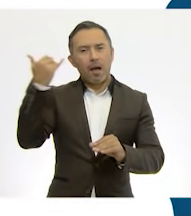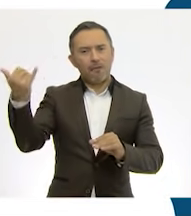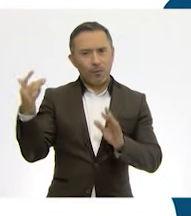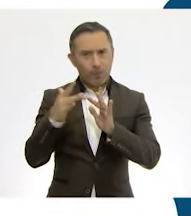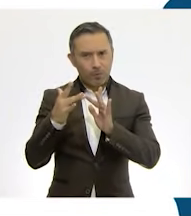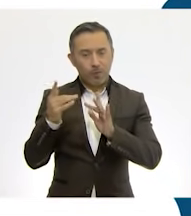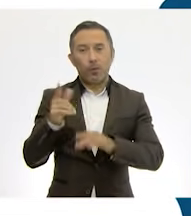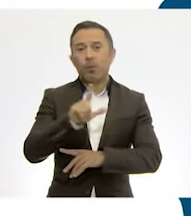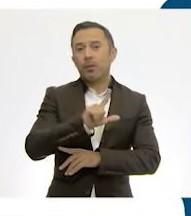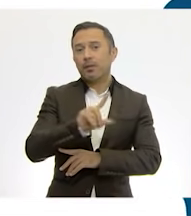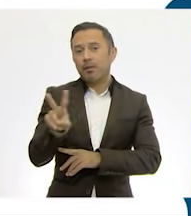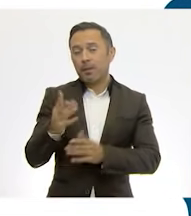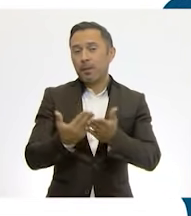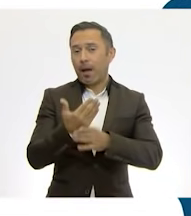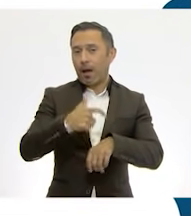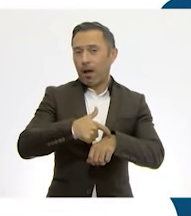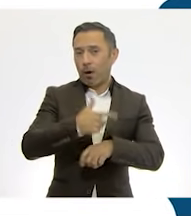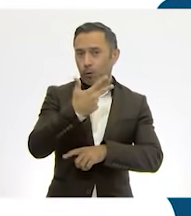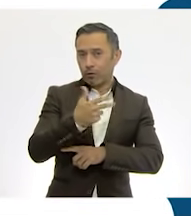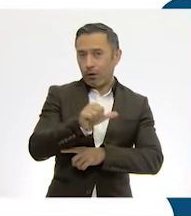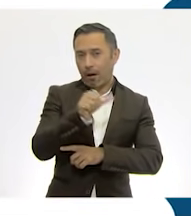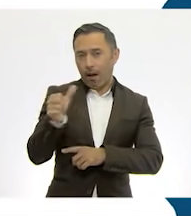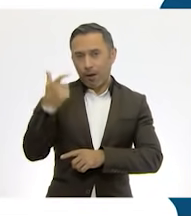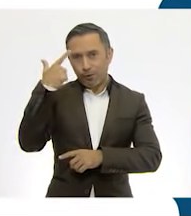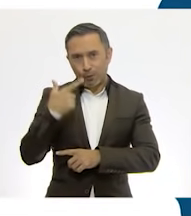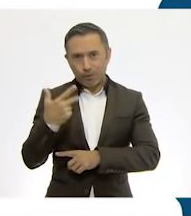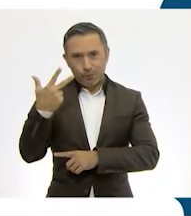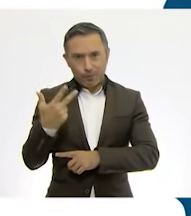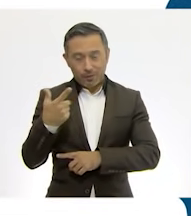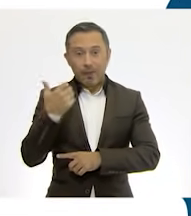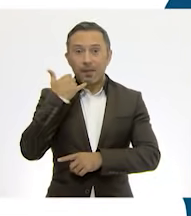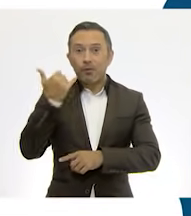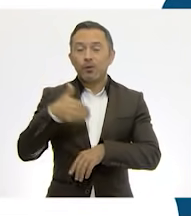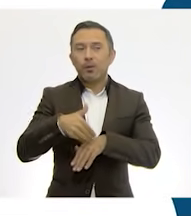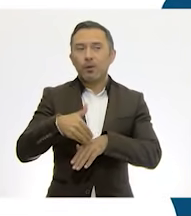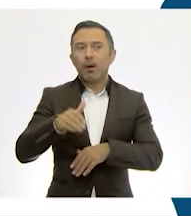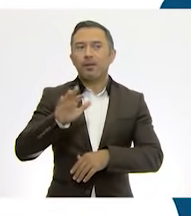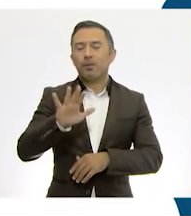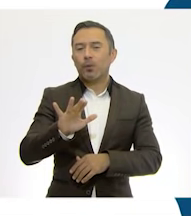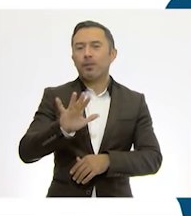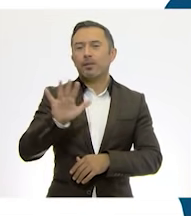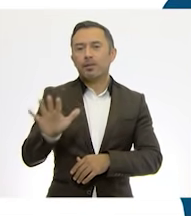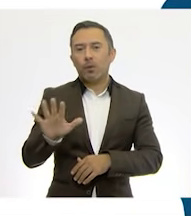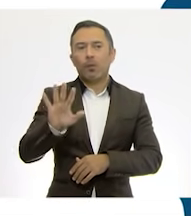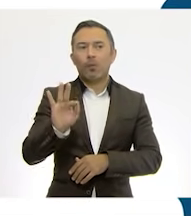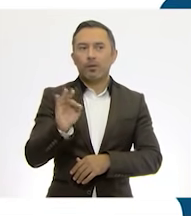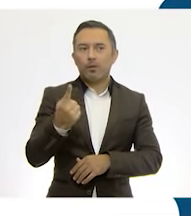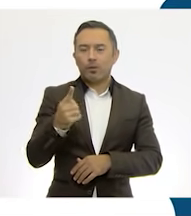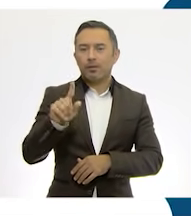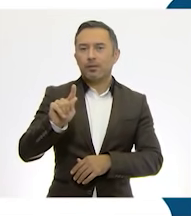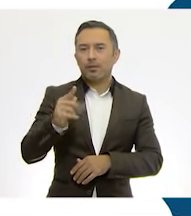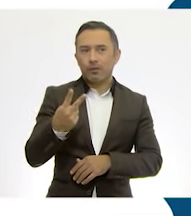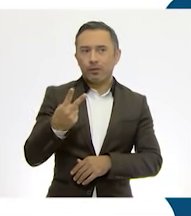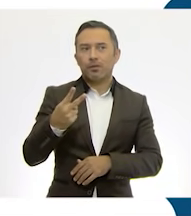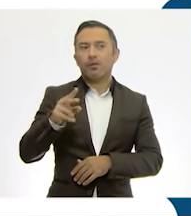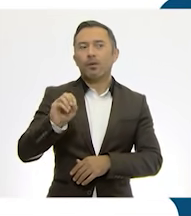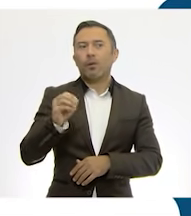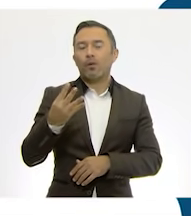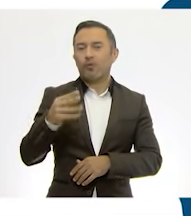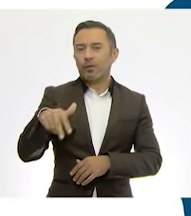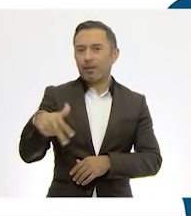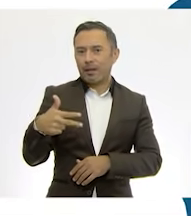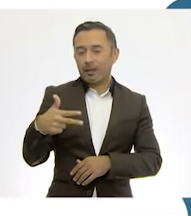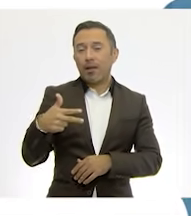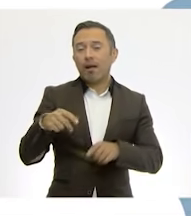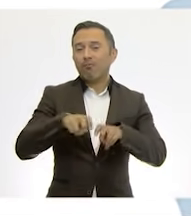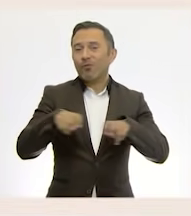viernes de 8 a 20 horas al teléfono 5541-720413 con 100 líneas.